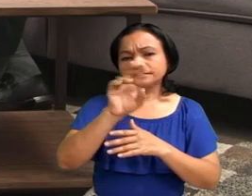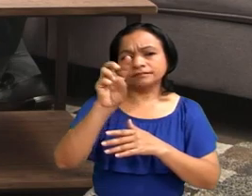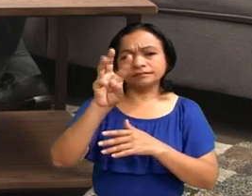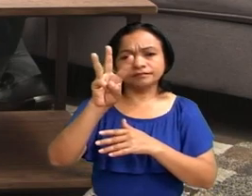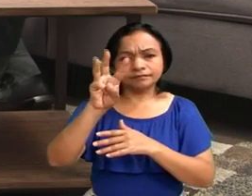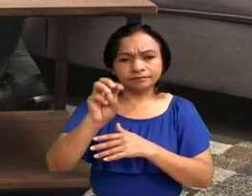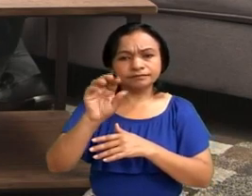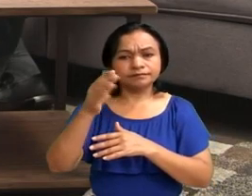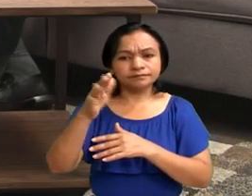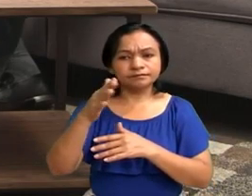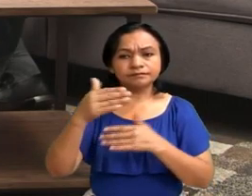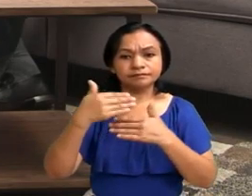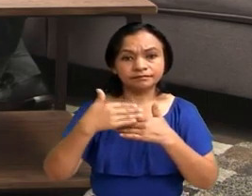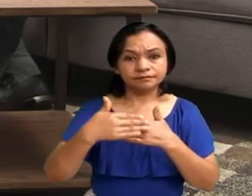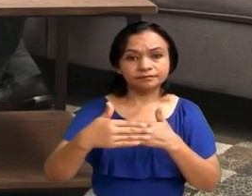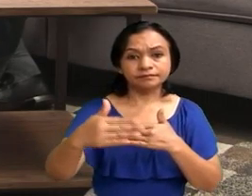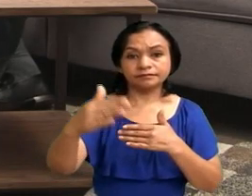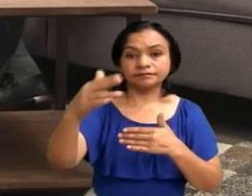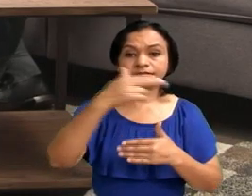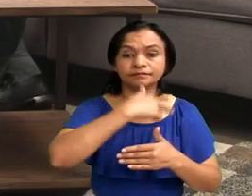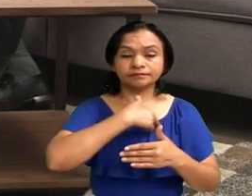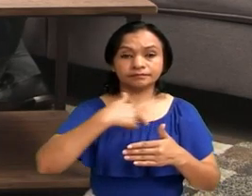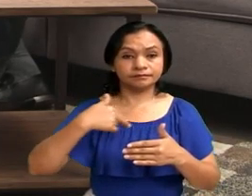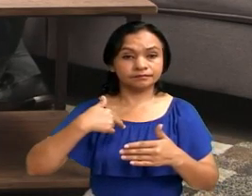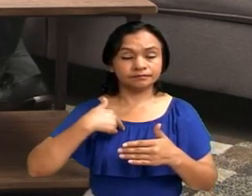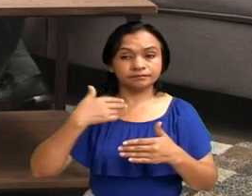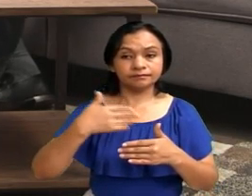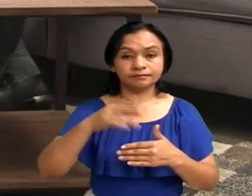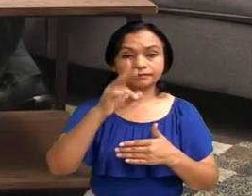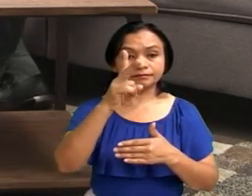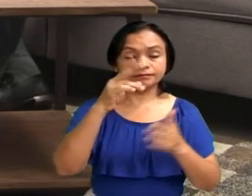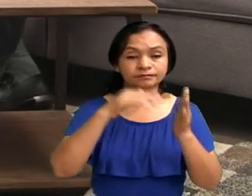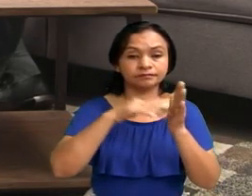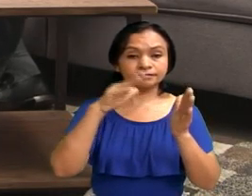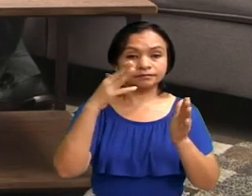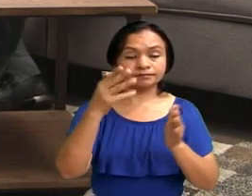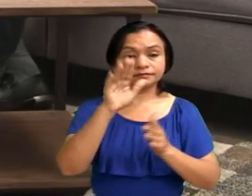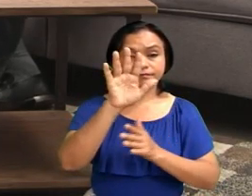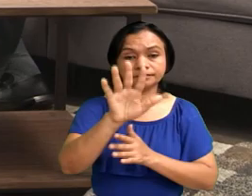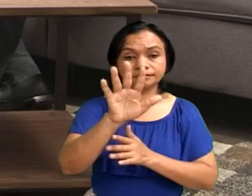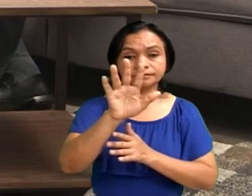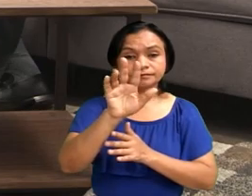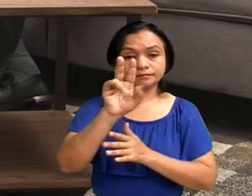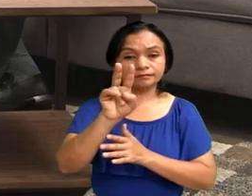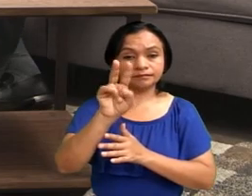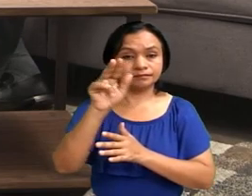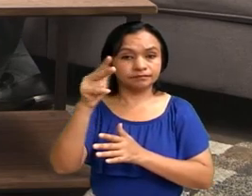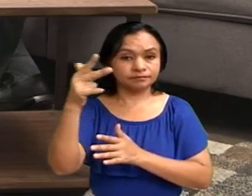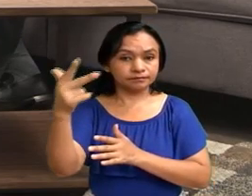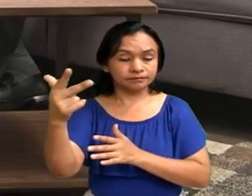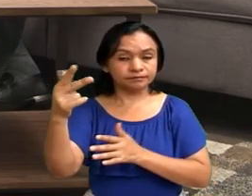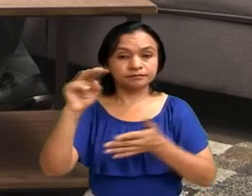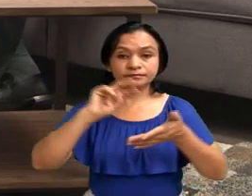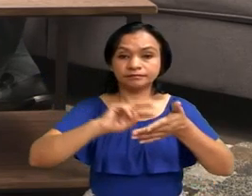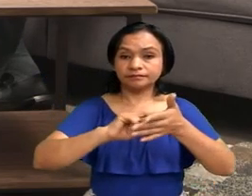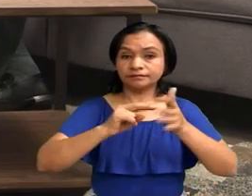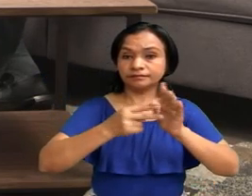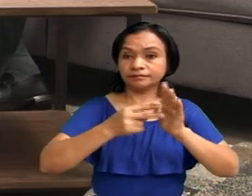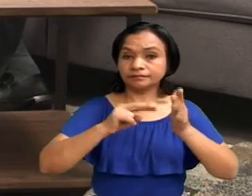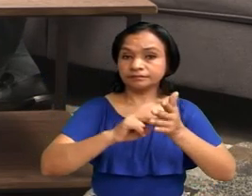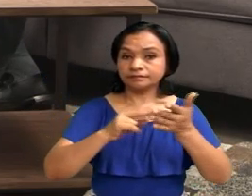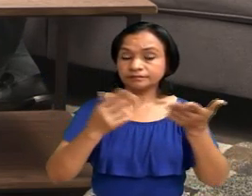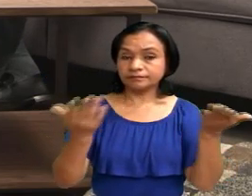430. ¿Cuántas vamos a electrificar en el 2019? 528. Entonces, eso significa